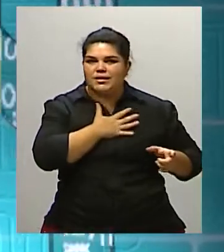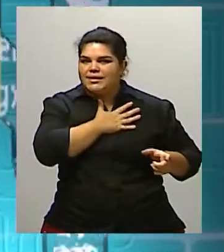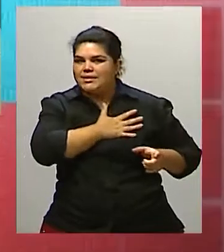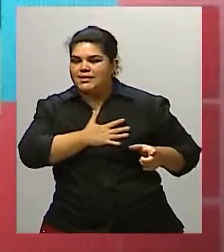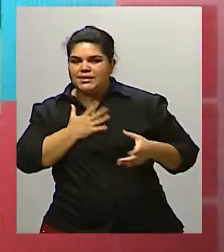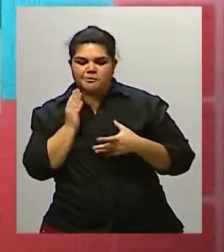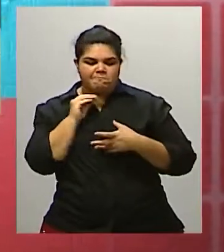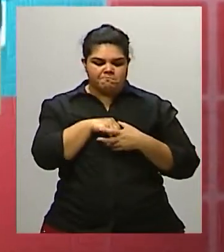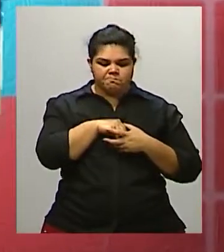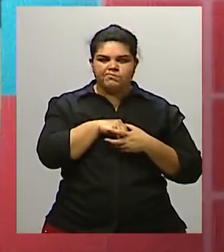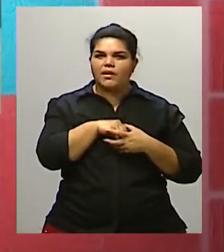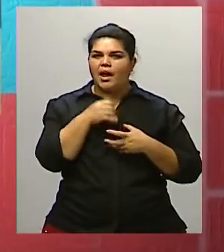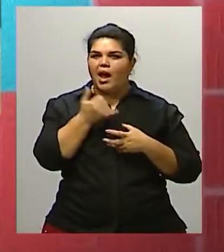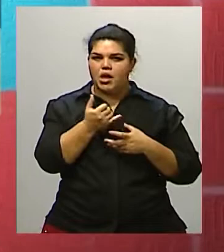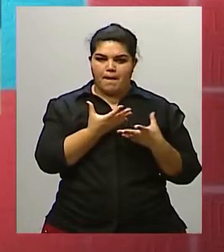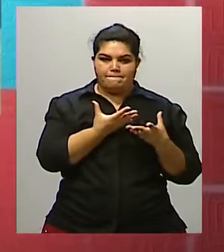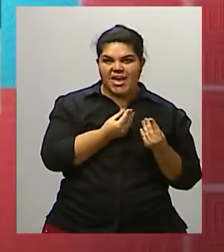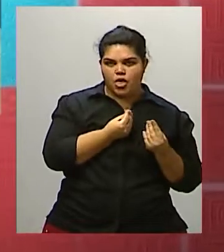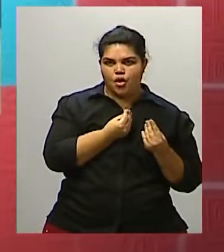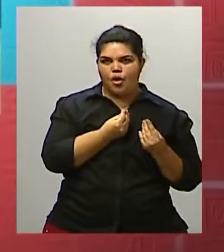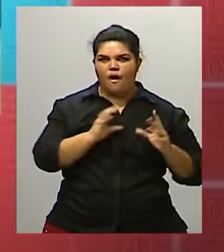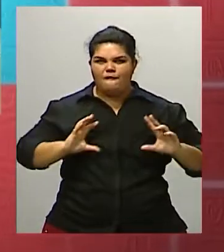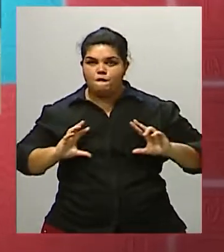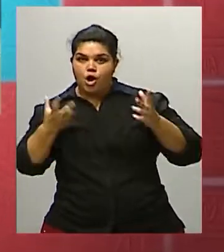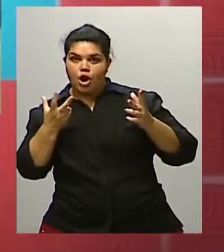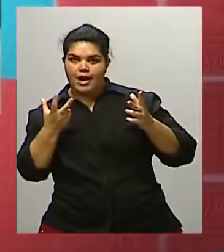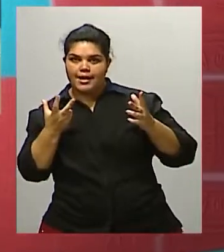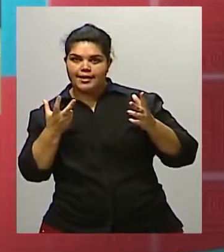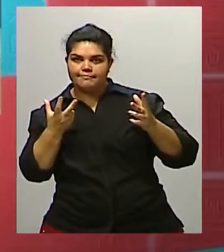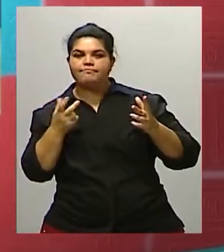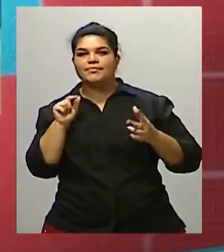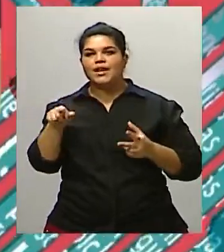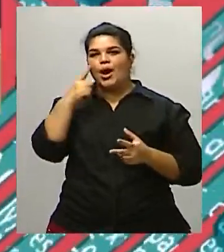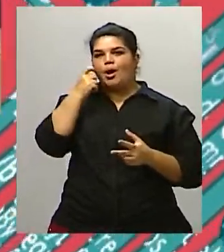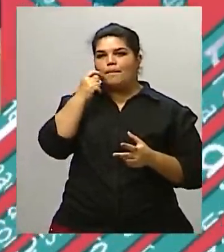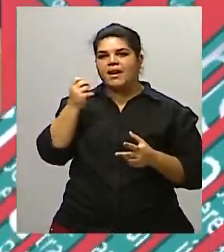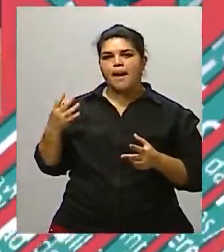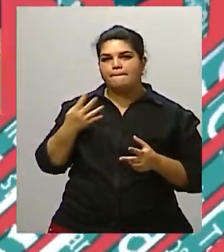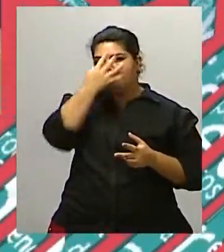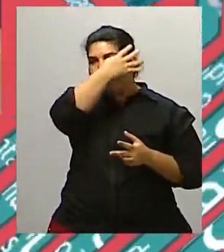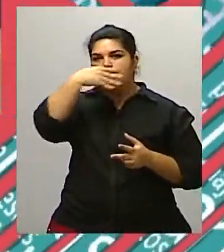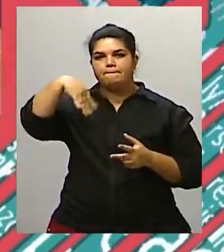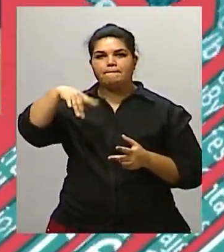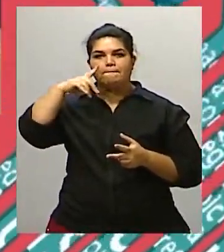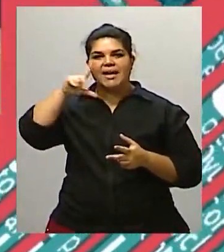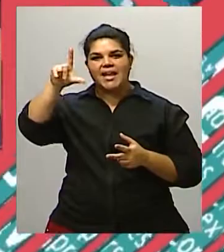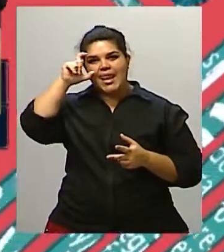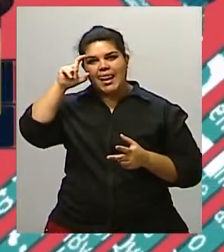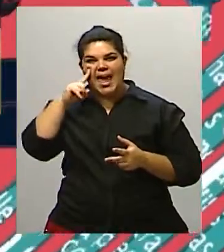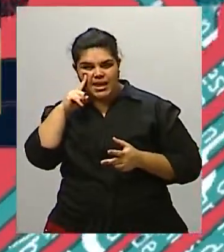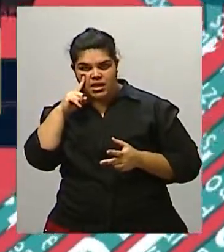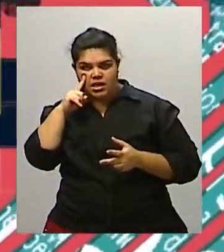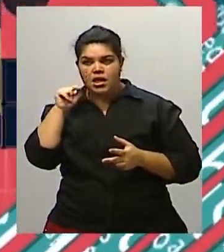una mezcla de miedo y bronca es lo que utiliza Milei en su crecimiento. Cuando uno analiza cuál